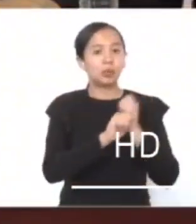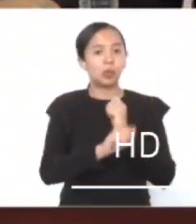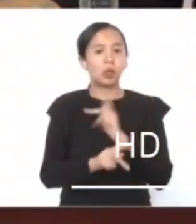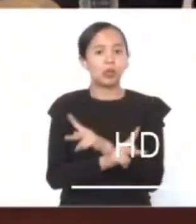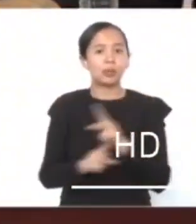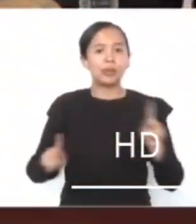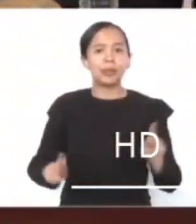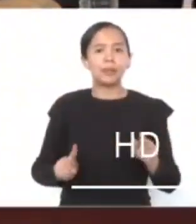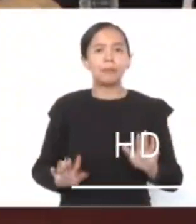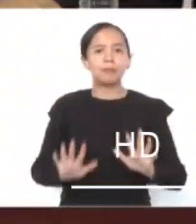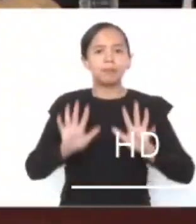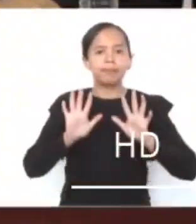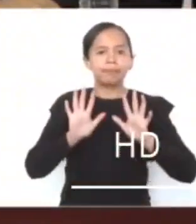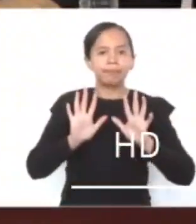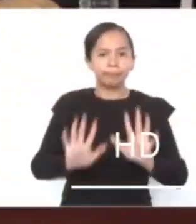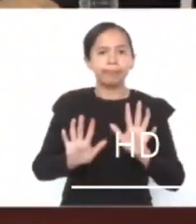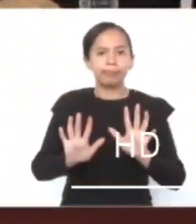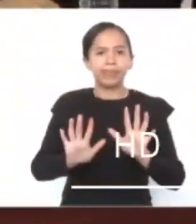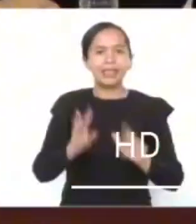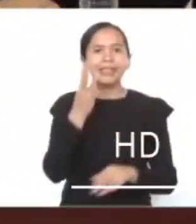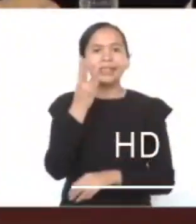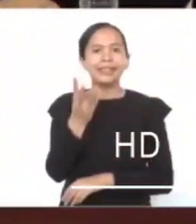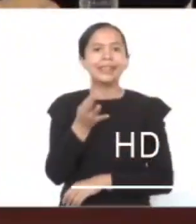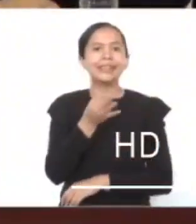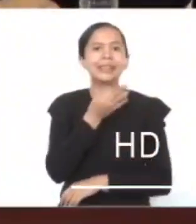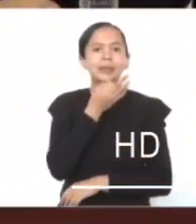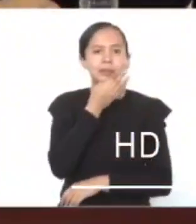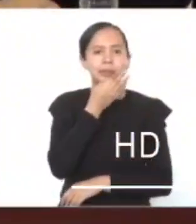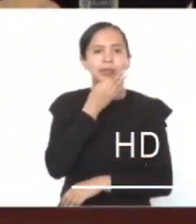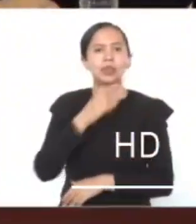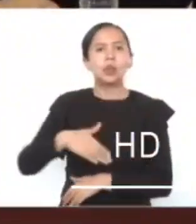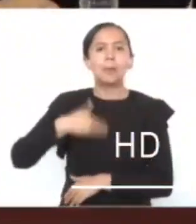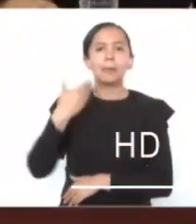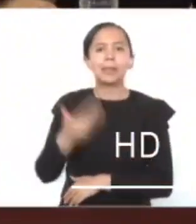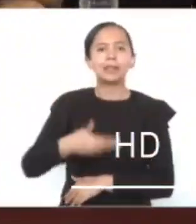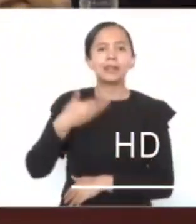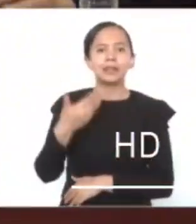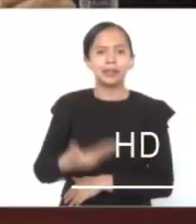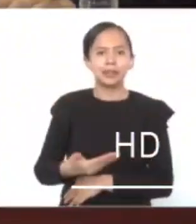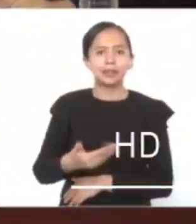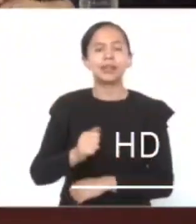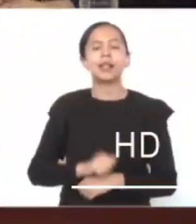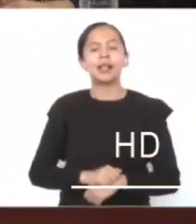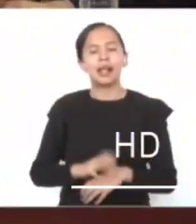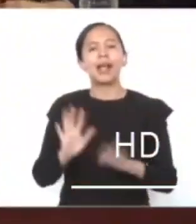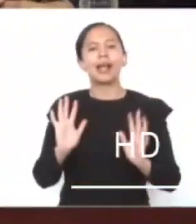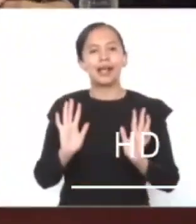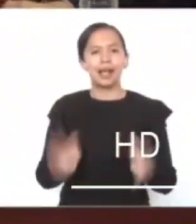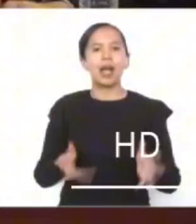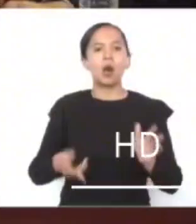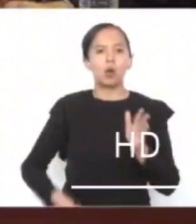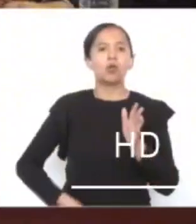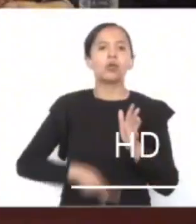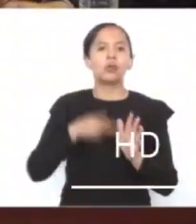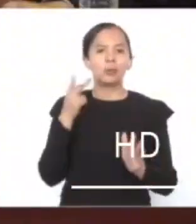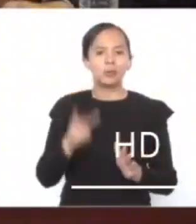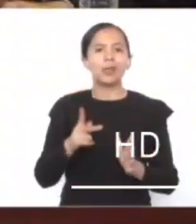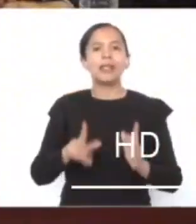servicio por 3 minutos y retomaron su operación normal sin ninguna